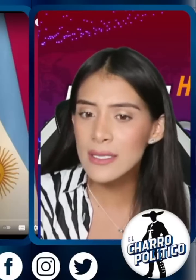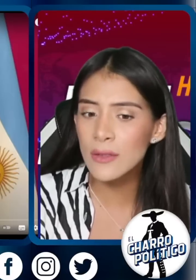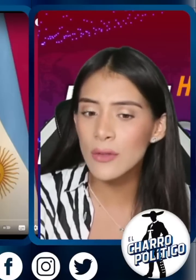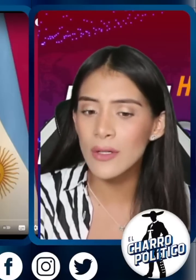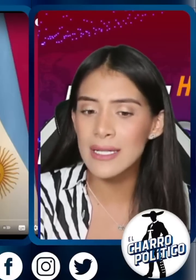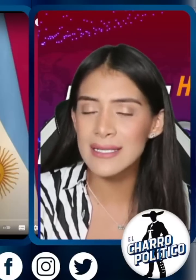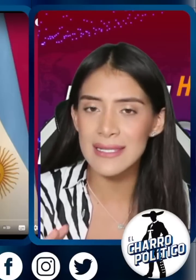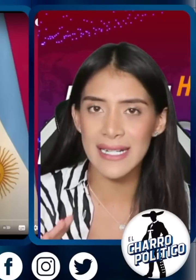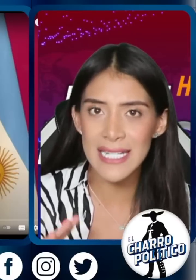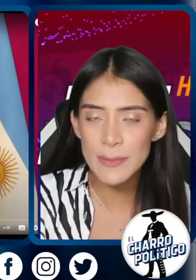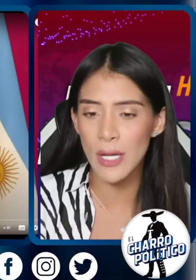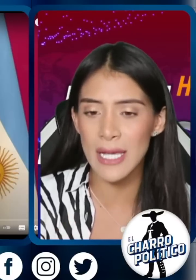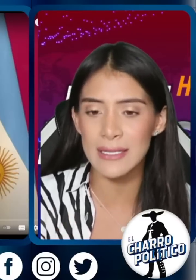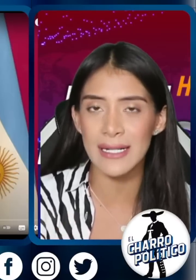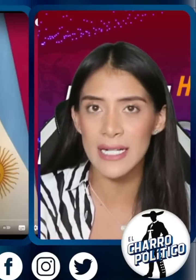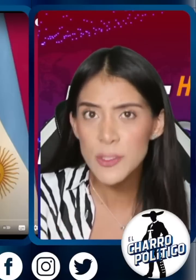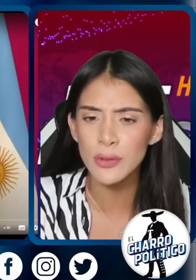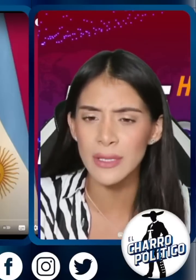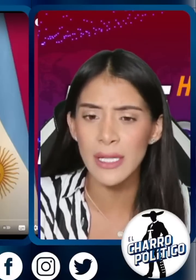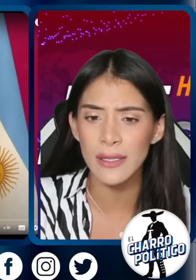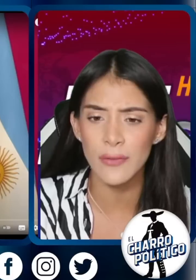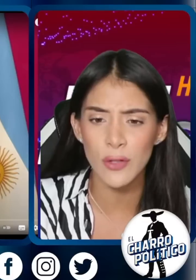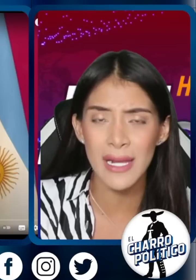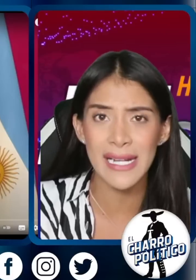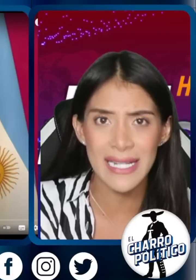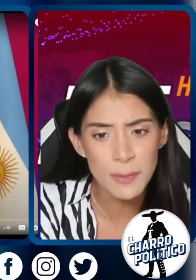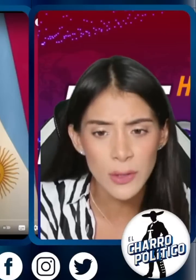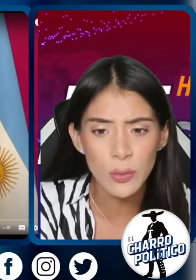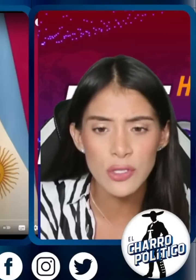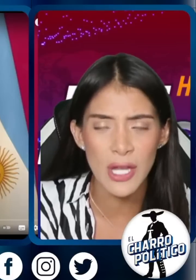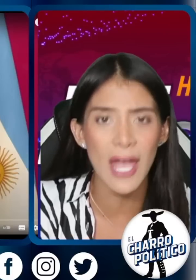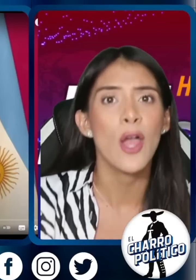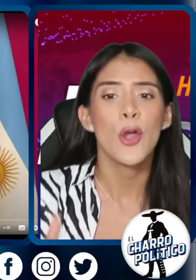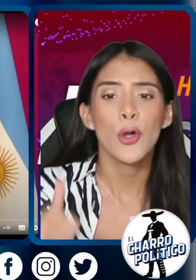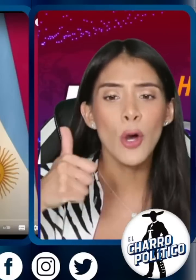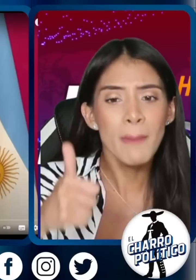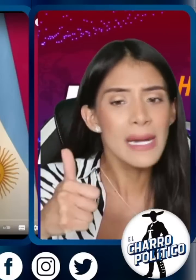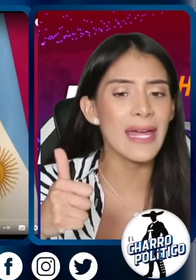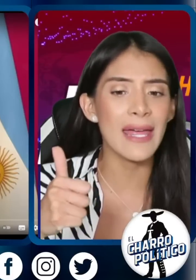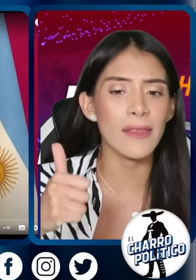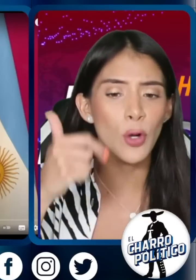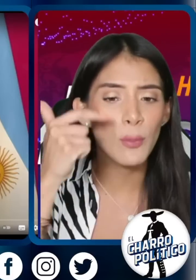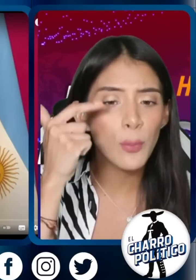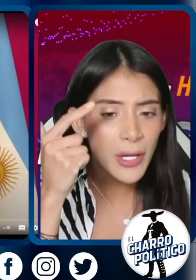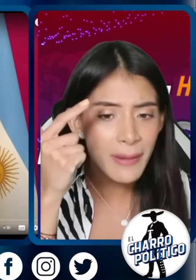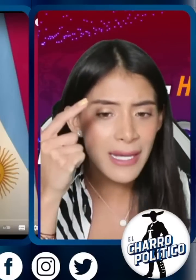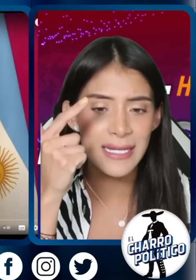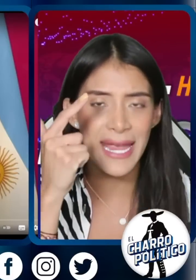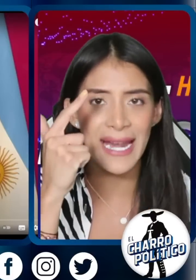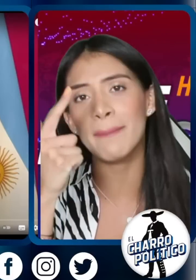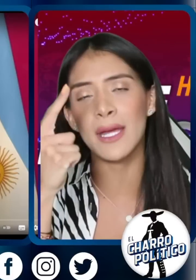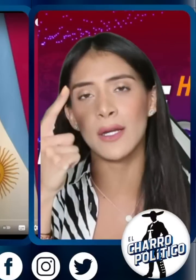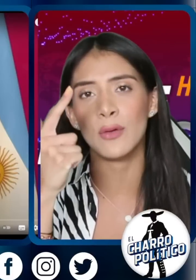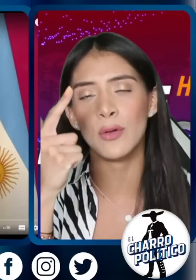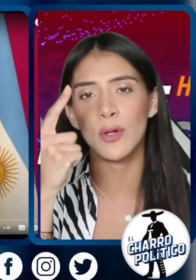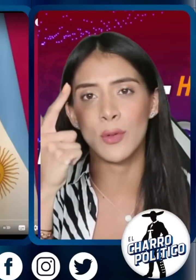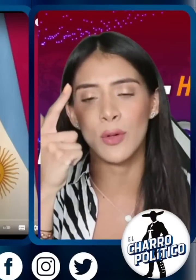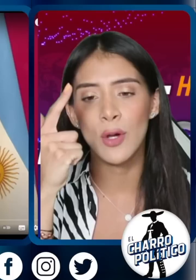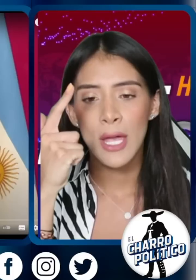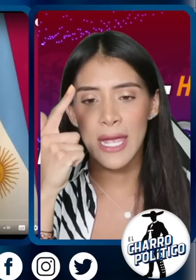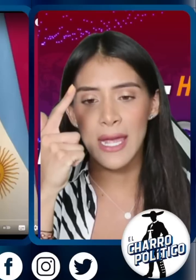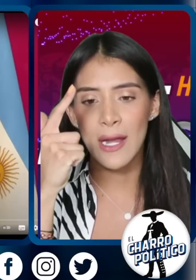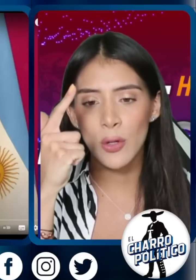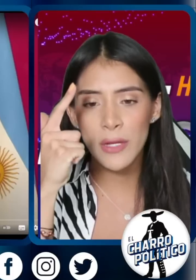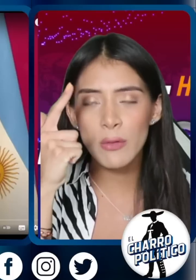que está haciendo es después de responder de forma respetuosa con verdad con pruebas en la mano como